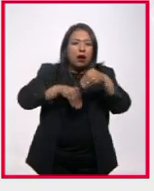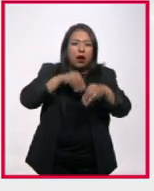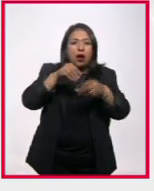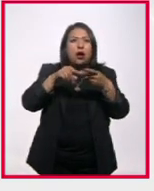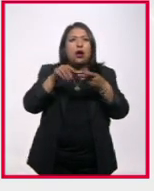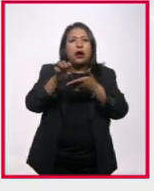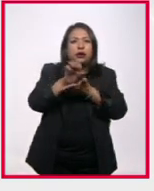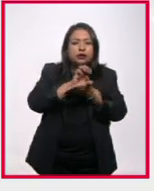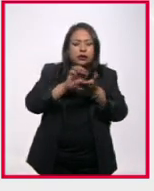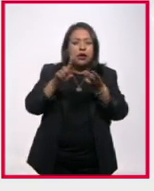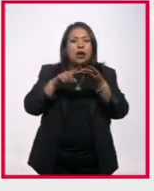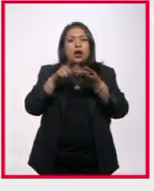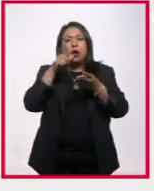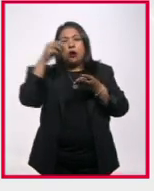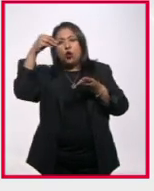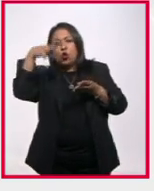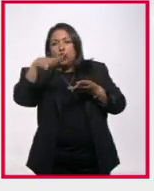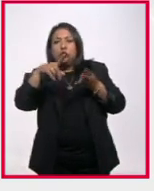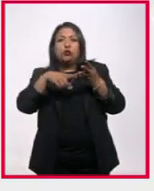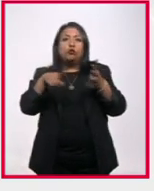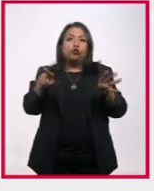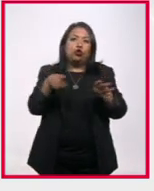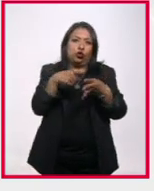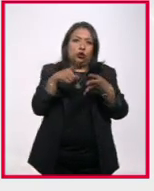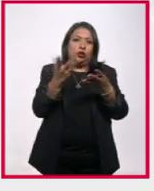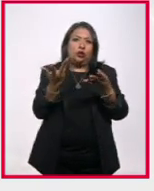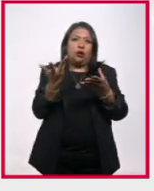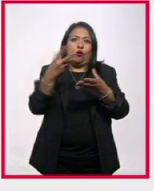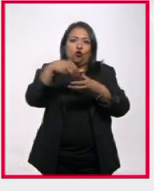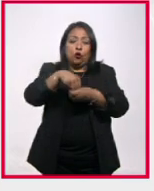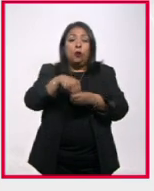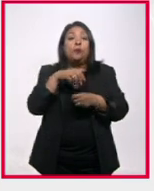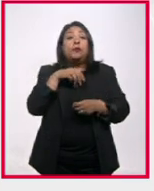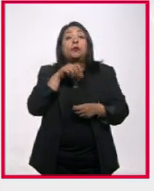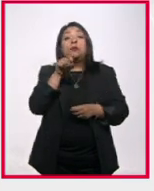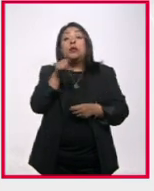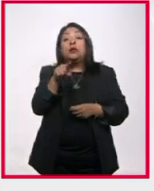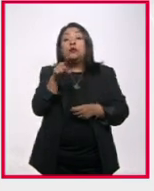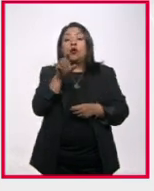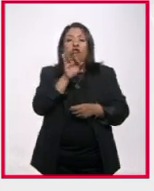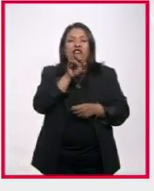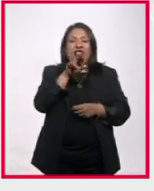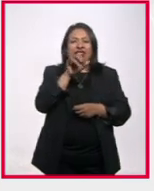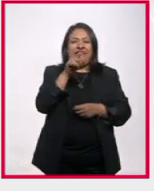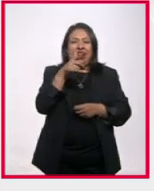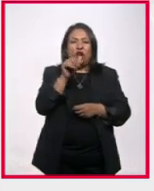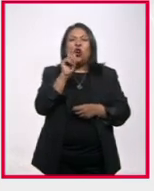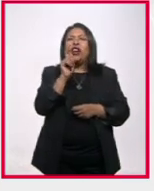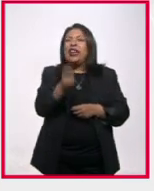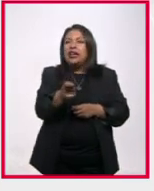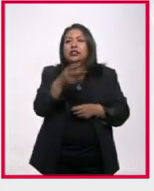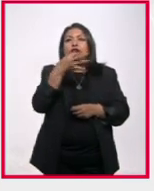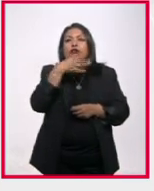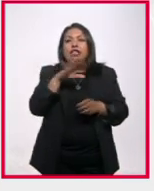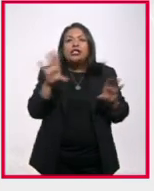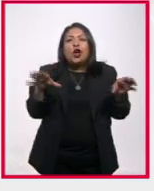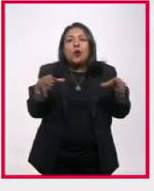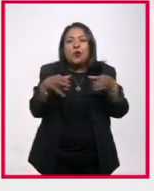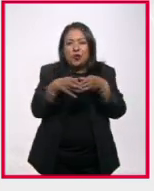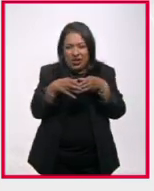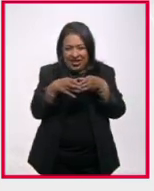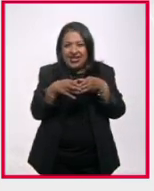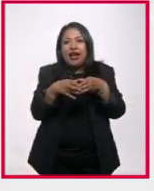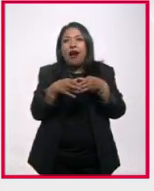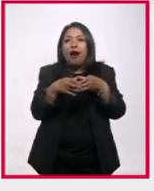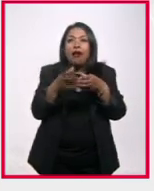la escenografía, la iluminación y la música misma, ¿no? Y el fandango, que es una fiesta comunitaria